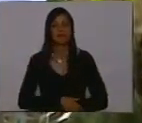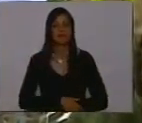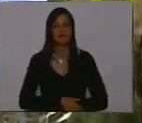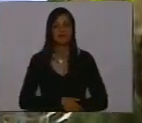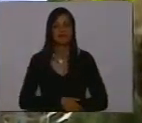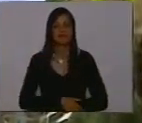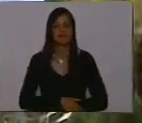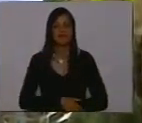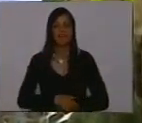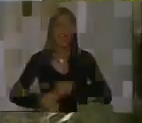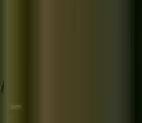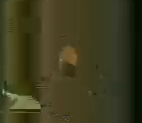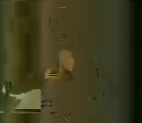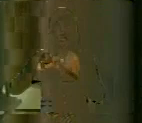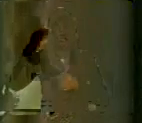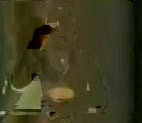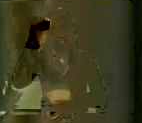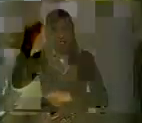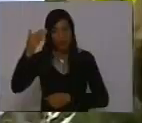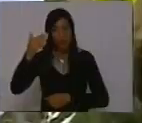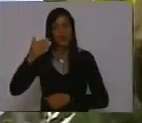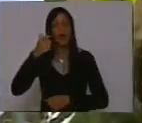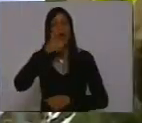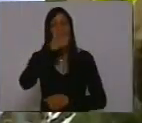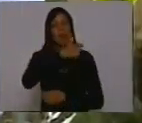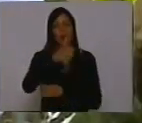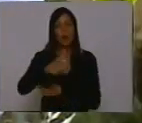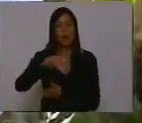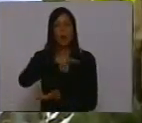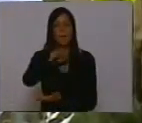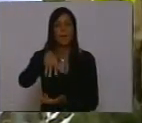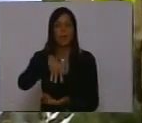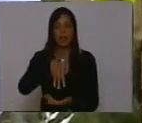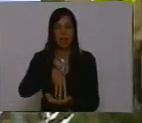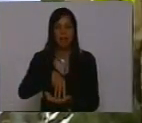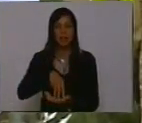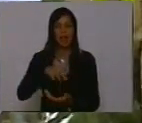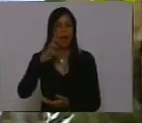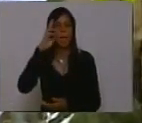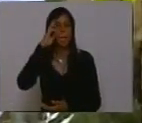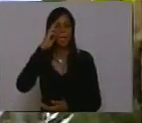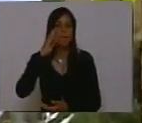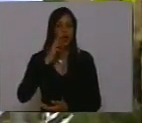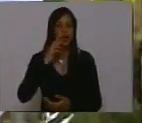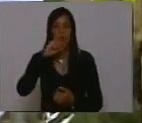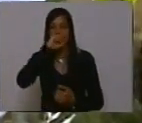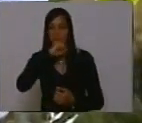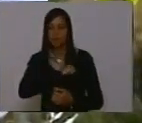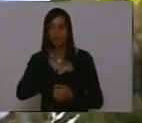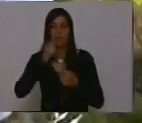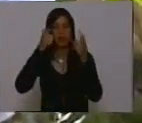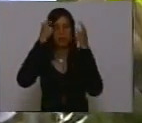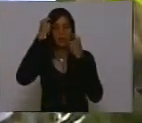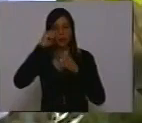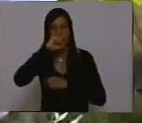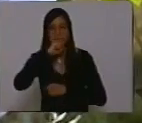Saludo solidario y revolucionario, claro que sí, el pueblo mirandino, pueblo bolivariano, revolucionario.